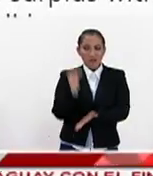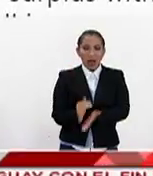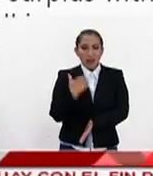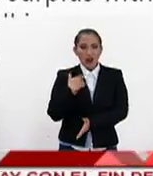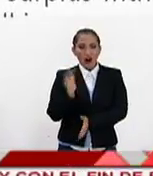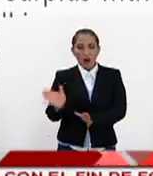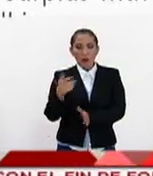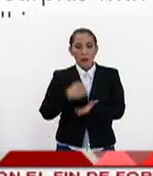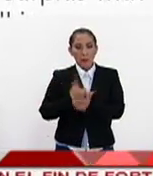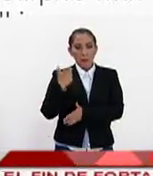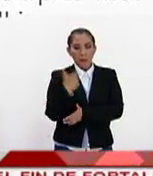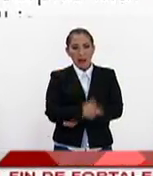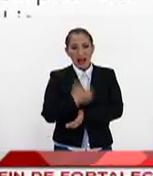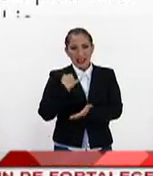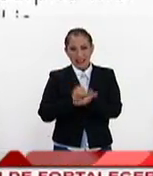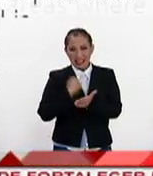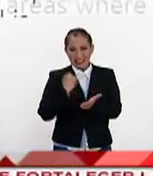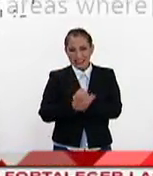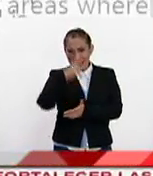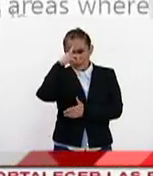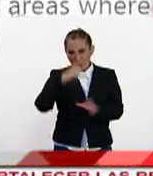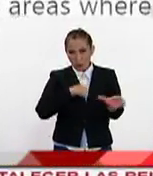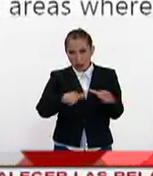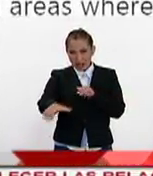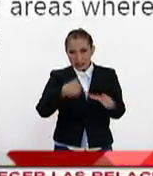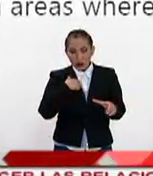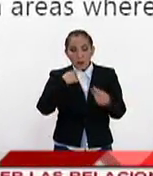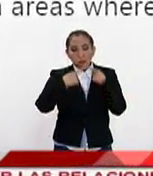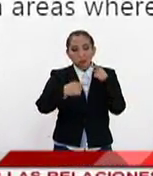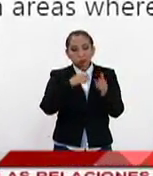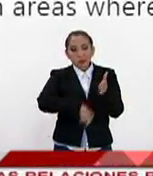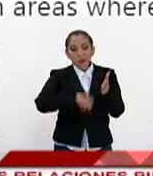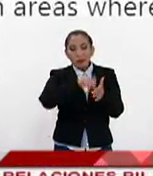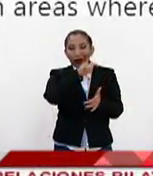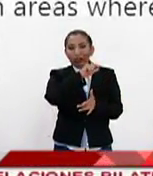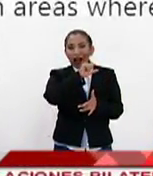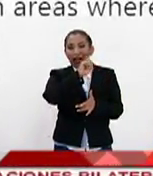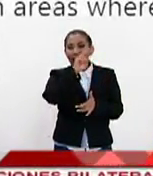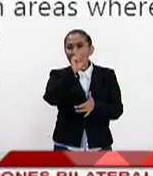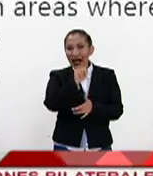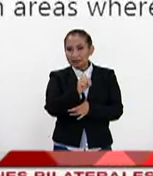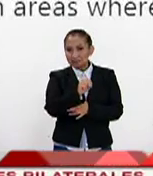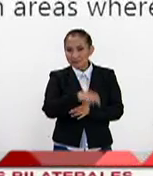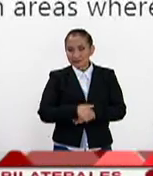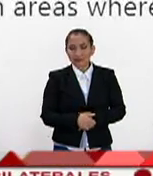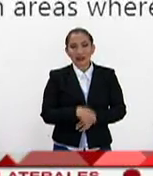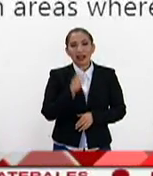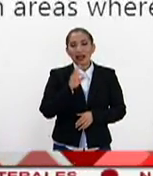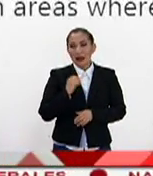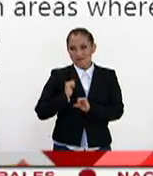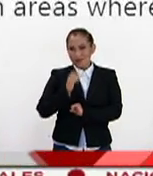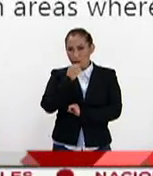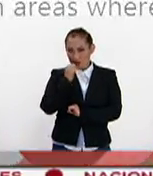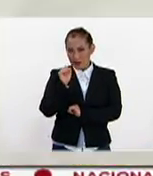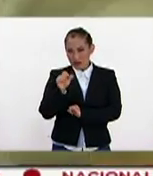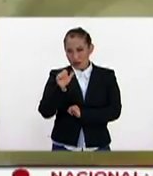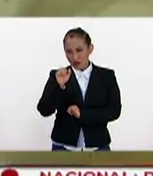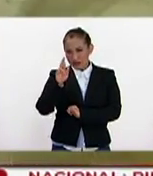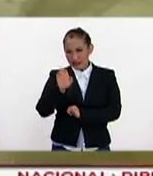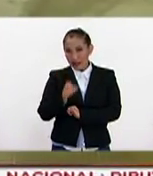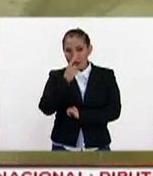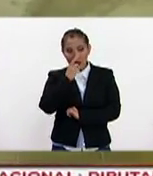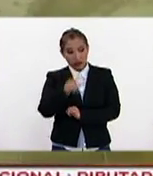en el déficit comercial con México derivado de la renegociación del Tratado de Libre Comercio. Videgaray aclaró que el